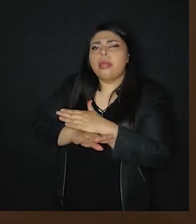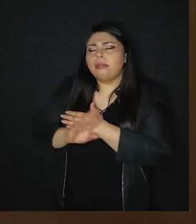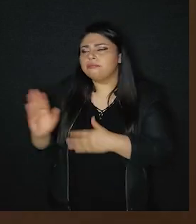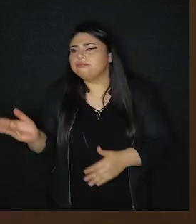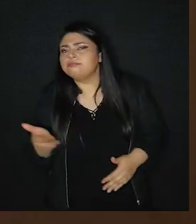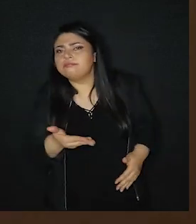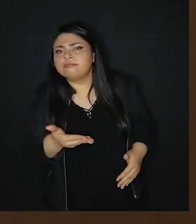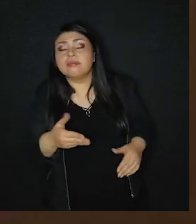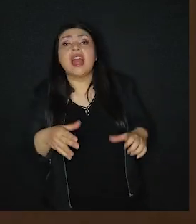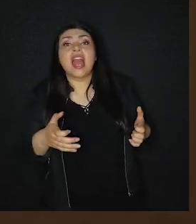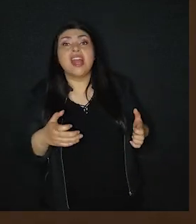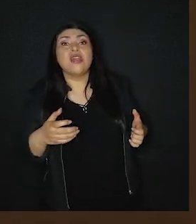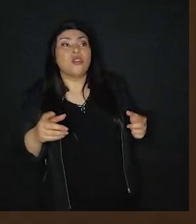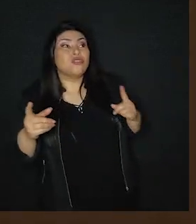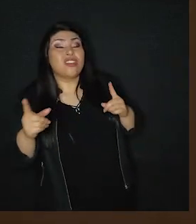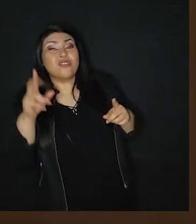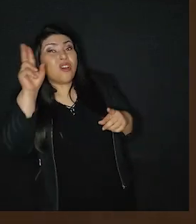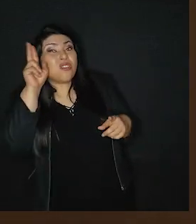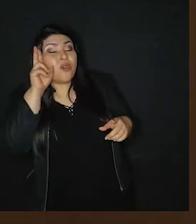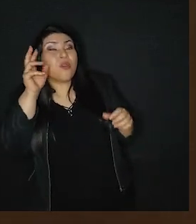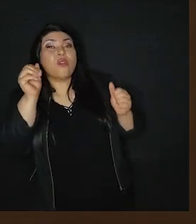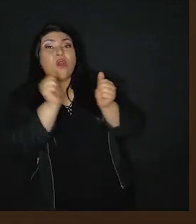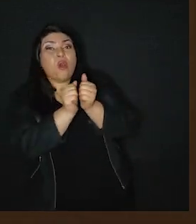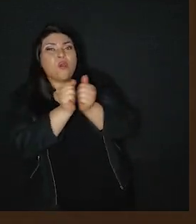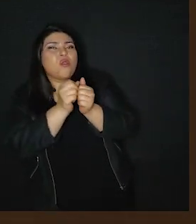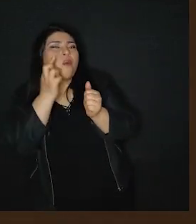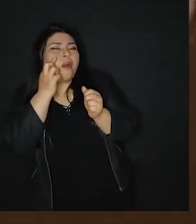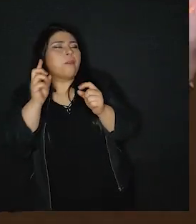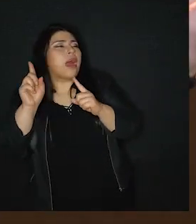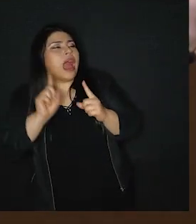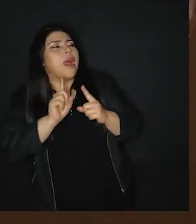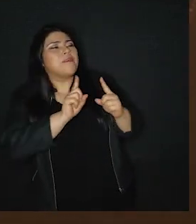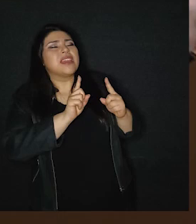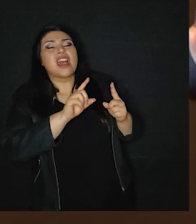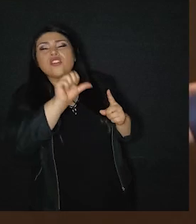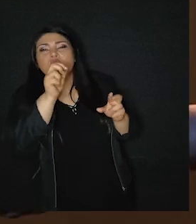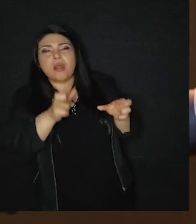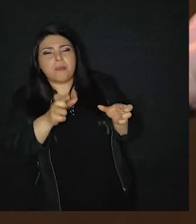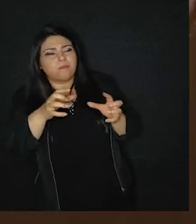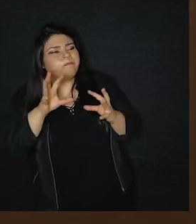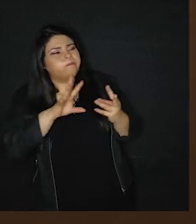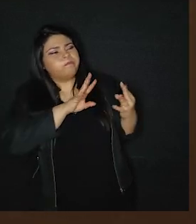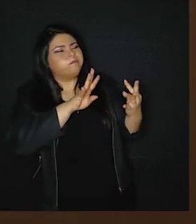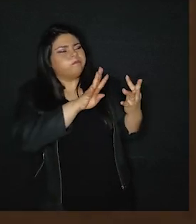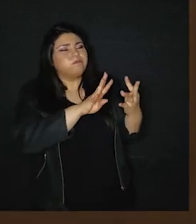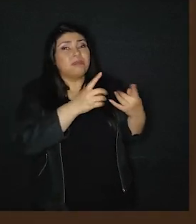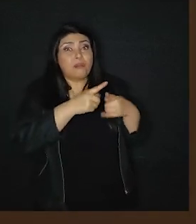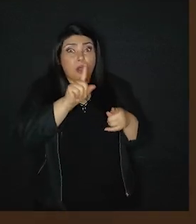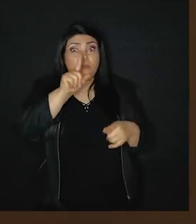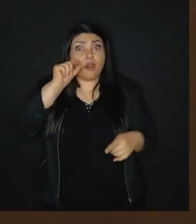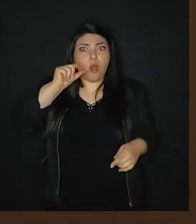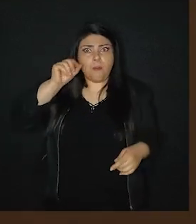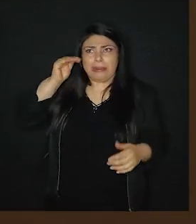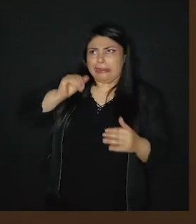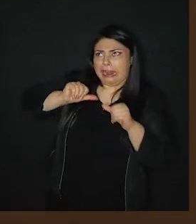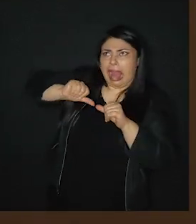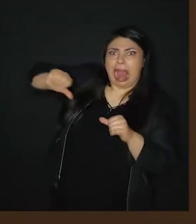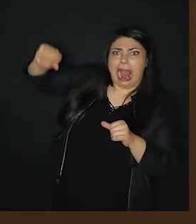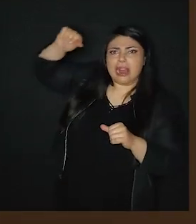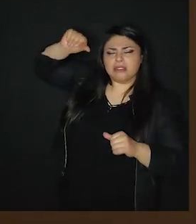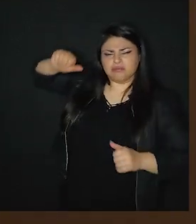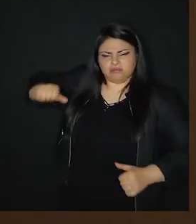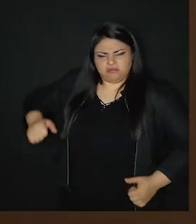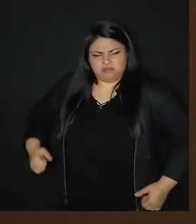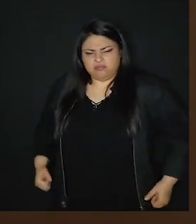llegó a un lugar donde había un o sea Dos metros parece una refri un tamaño gigante y